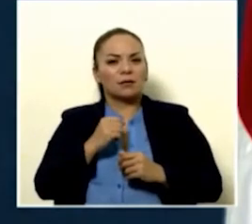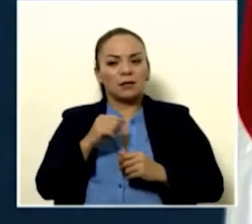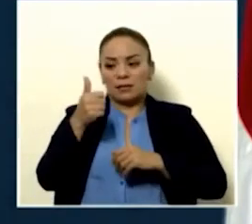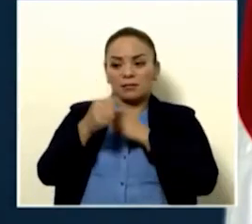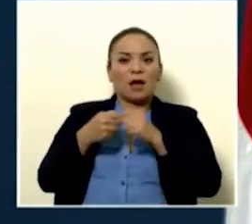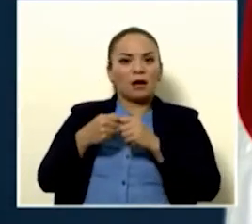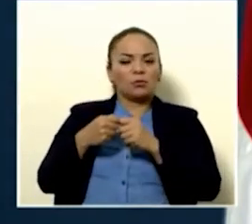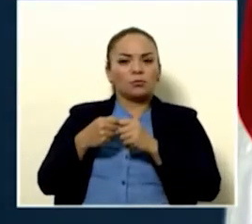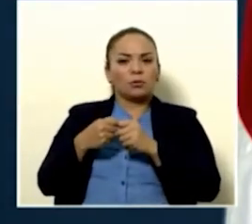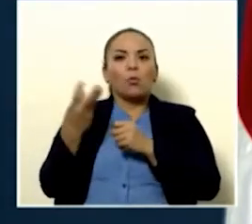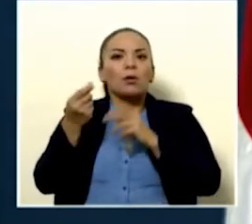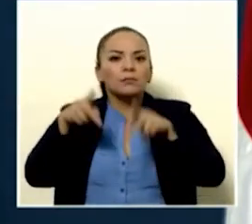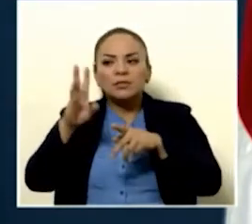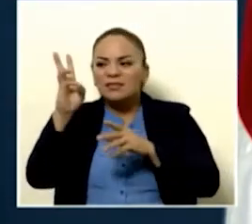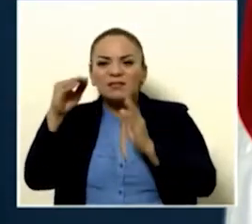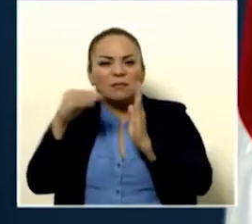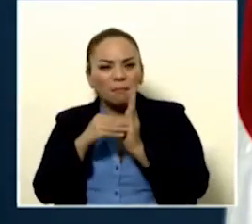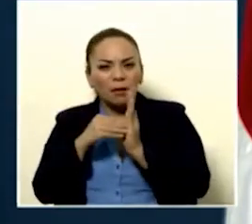10 años.